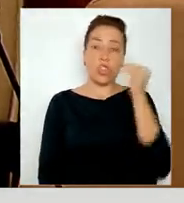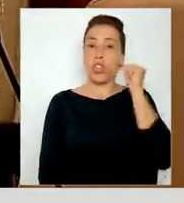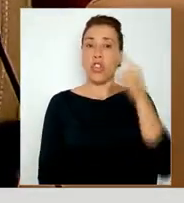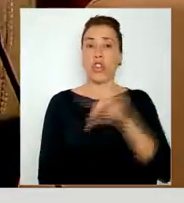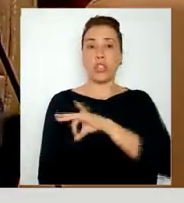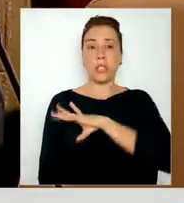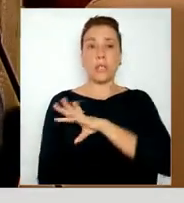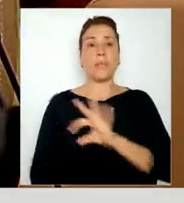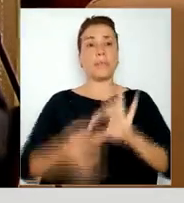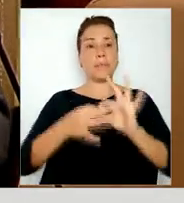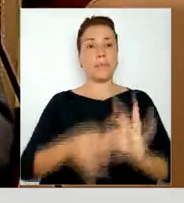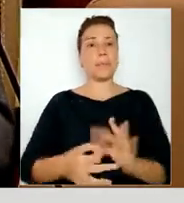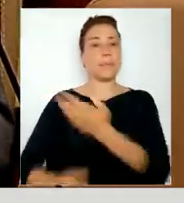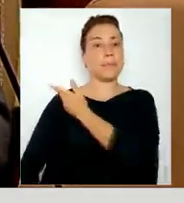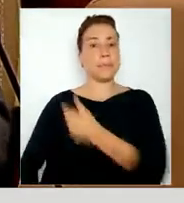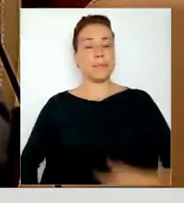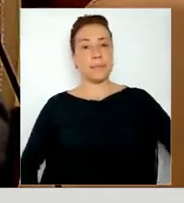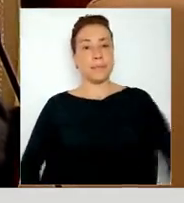presidente